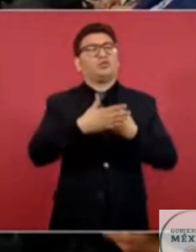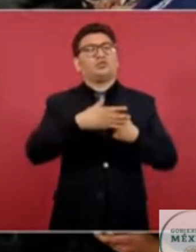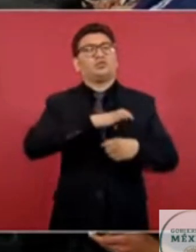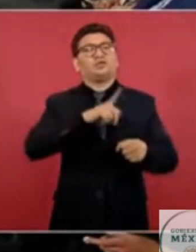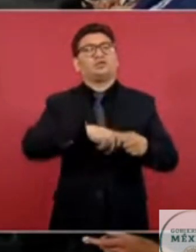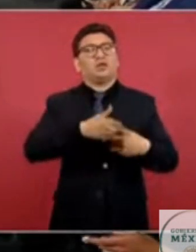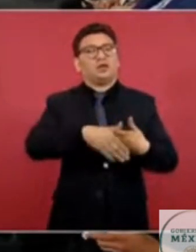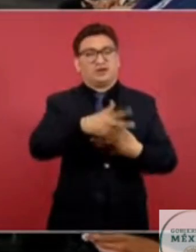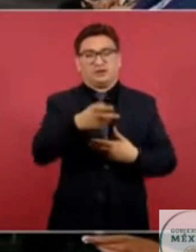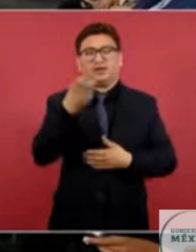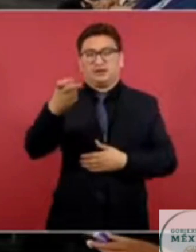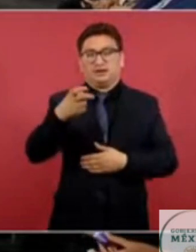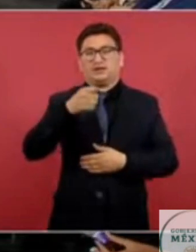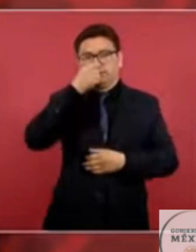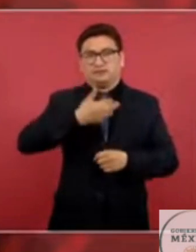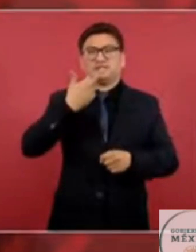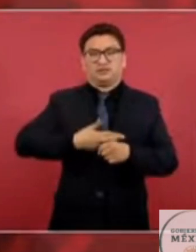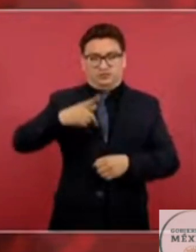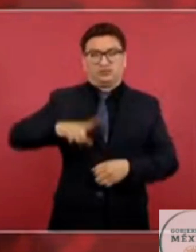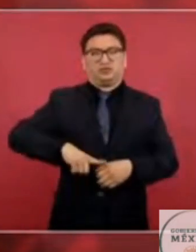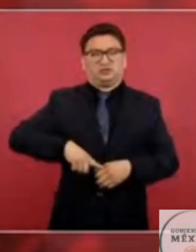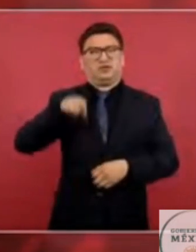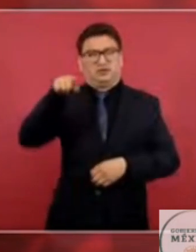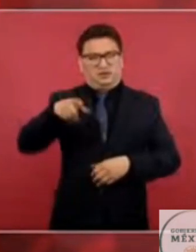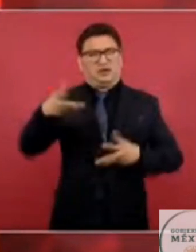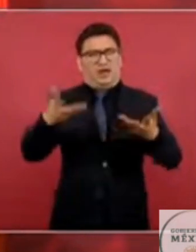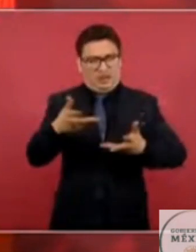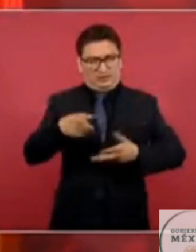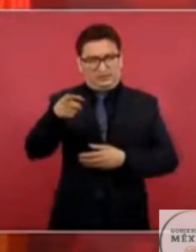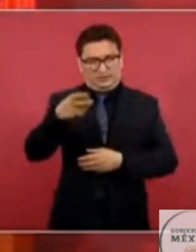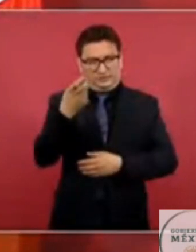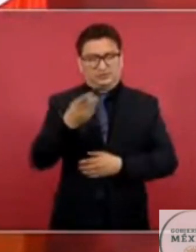pudieran poner en marcha? La que está llevando a cabo la Secretaría de Gobernación y